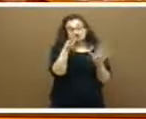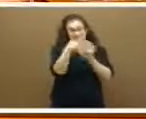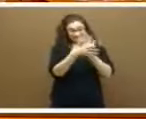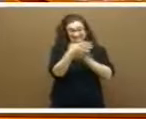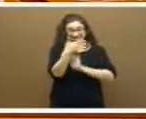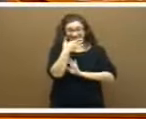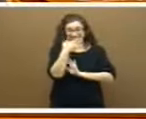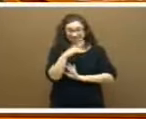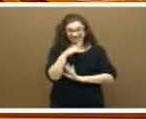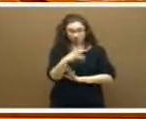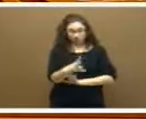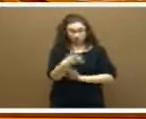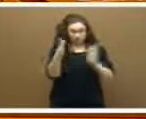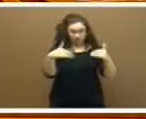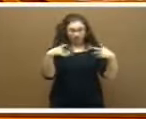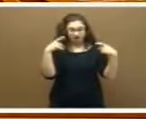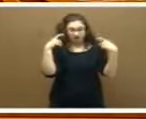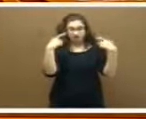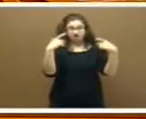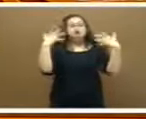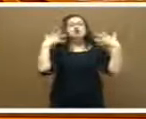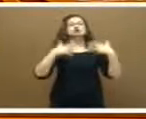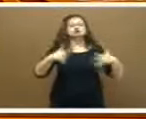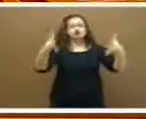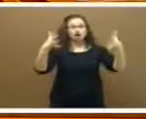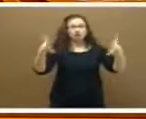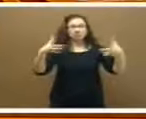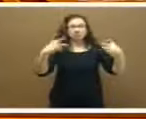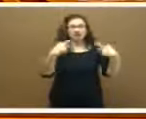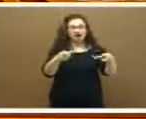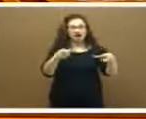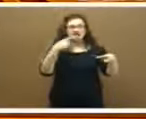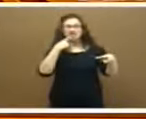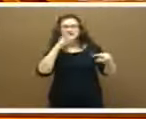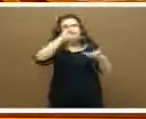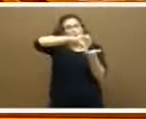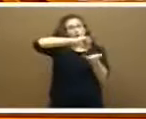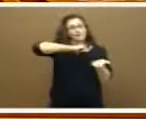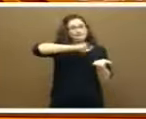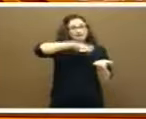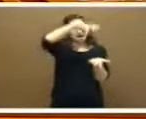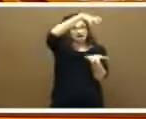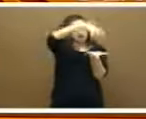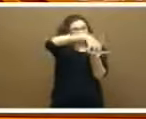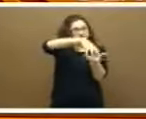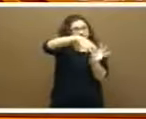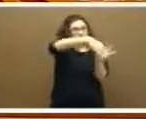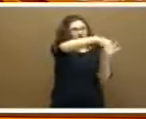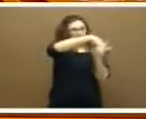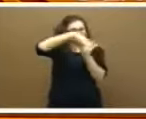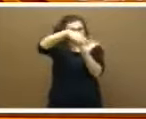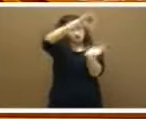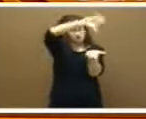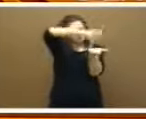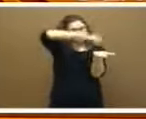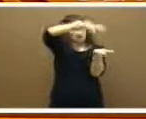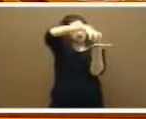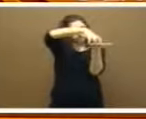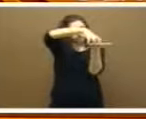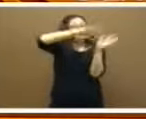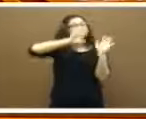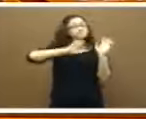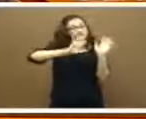que haya respuesta desde el Consejo de Área, que es mucho más amplio, que tiene su hospital de referencia y que tiene sus tareas repartidas, la respuesta que se